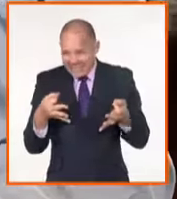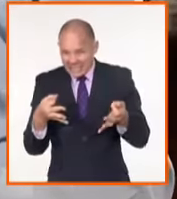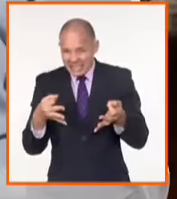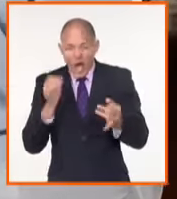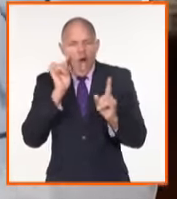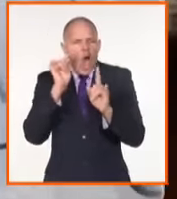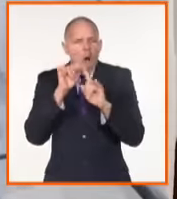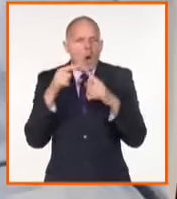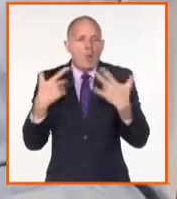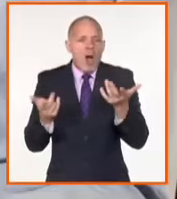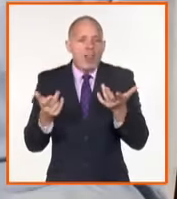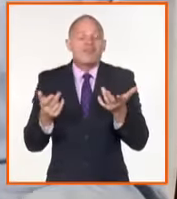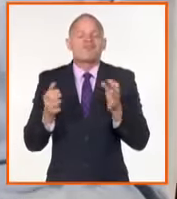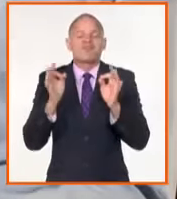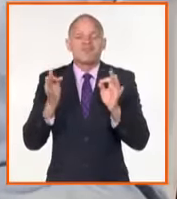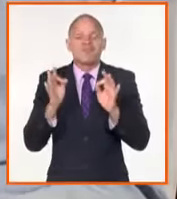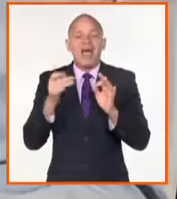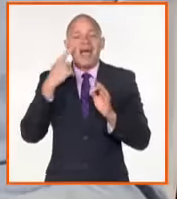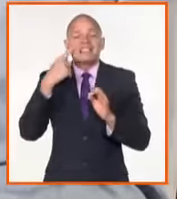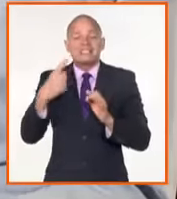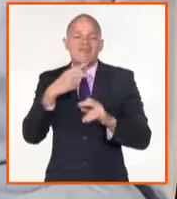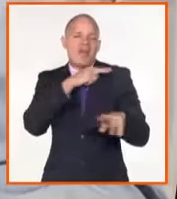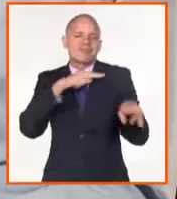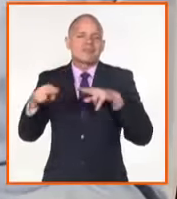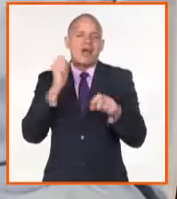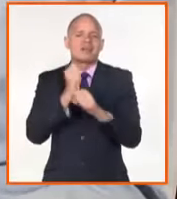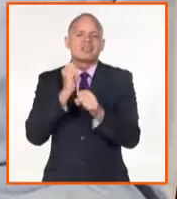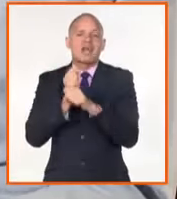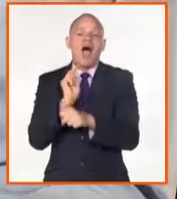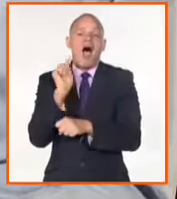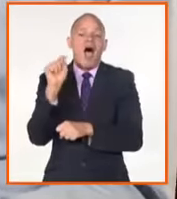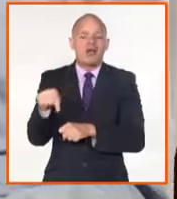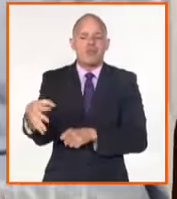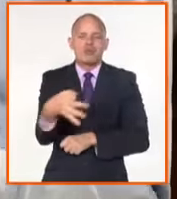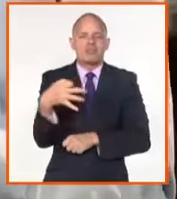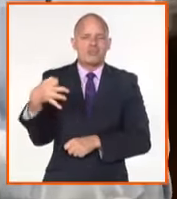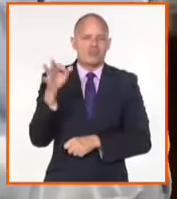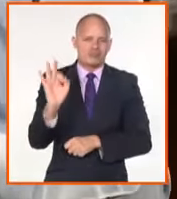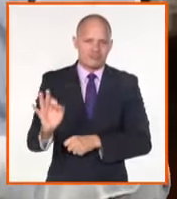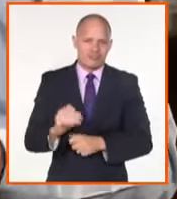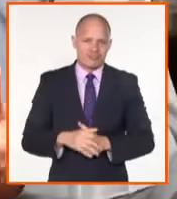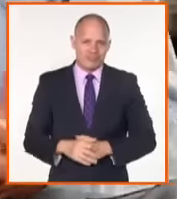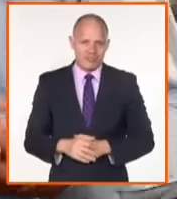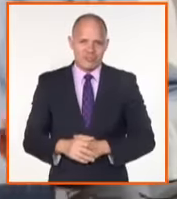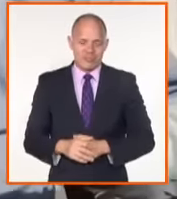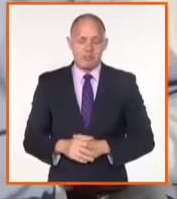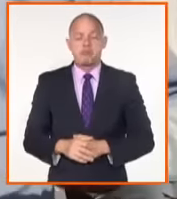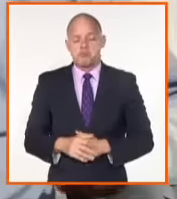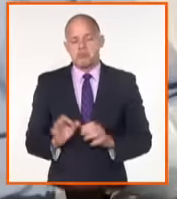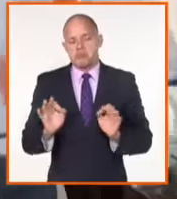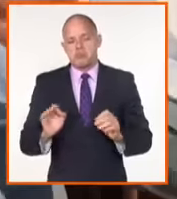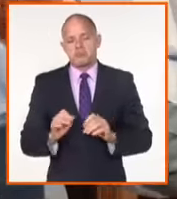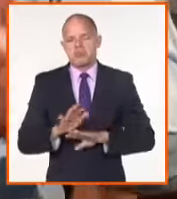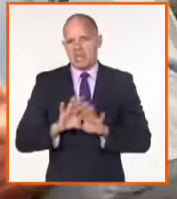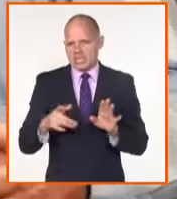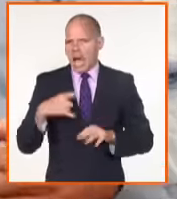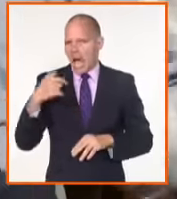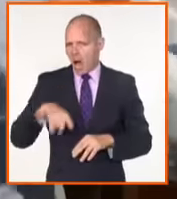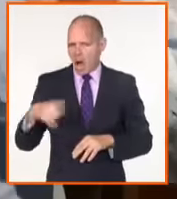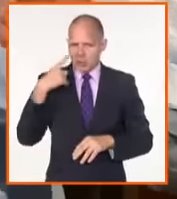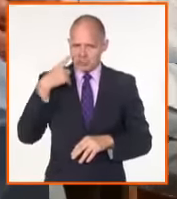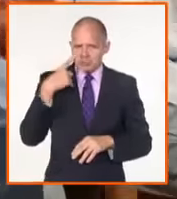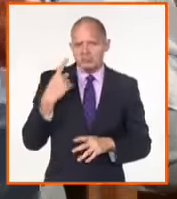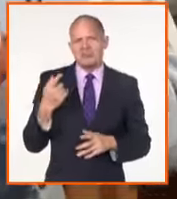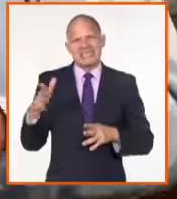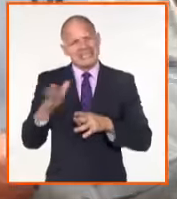territorial. Por eso mismo que me preguntabas ahorita y que estamos defendiendo como concepto. todos los procesos estos que estamos atendiendo, producción